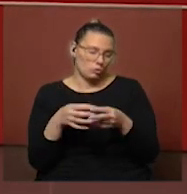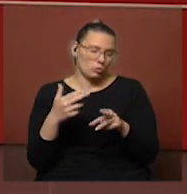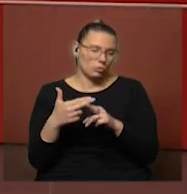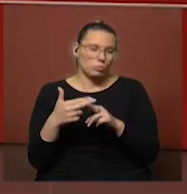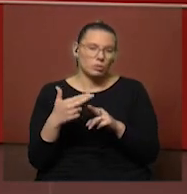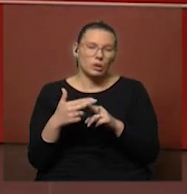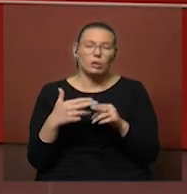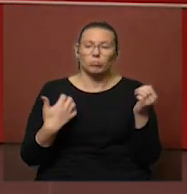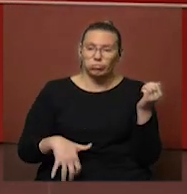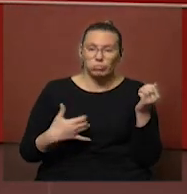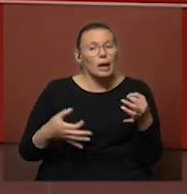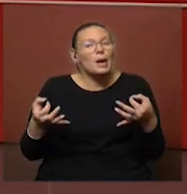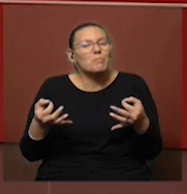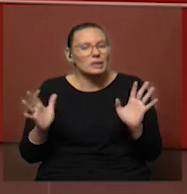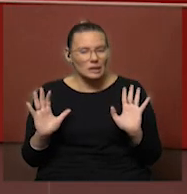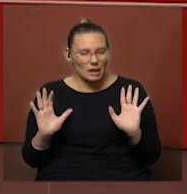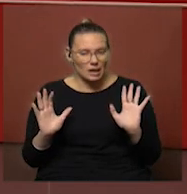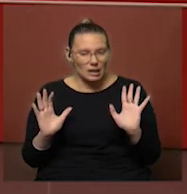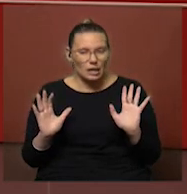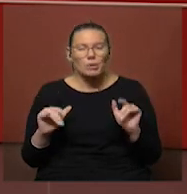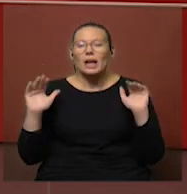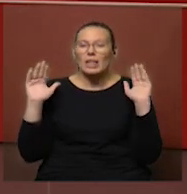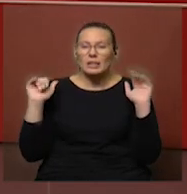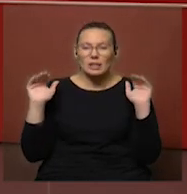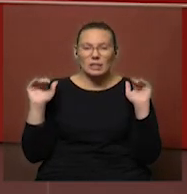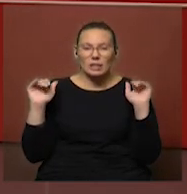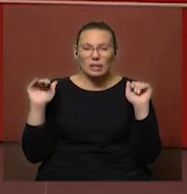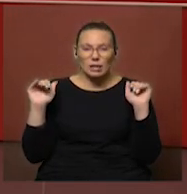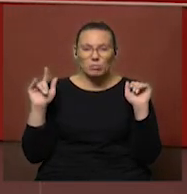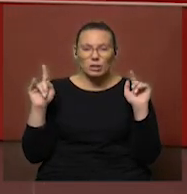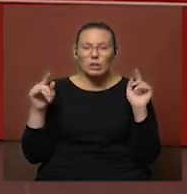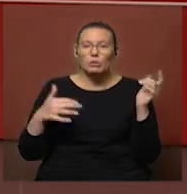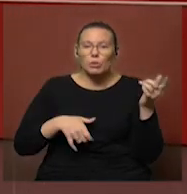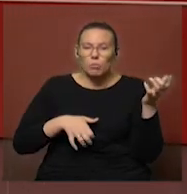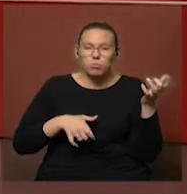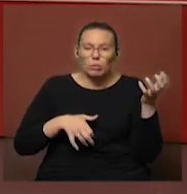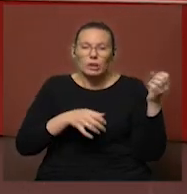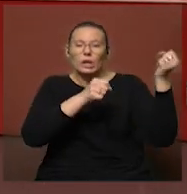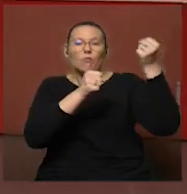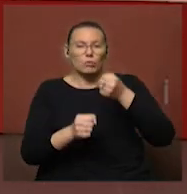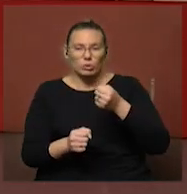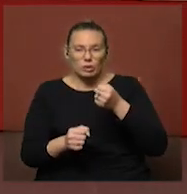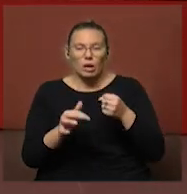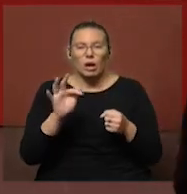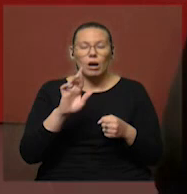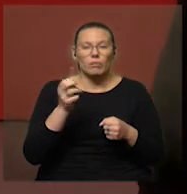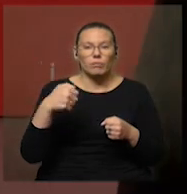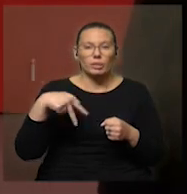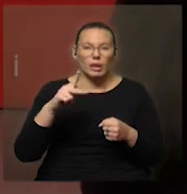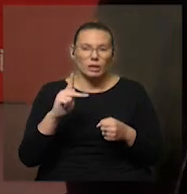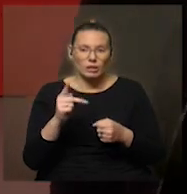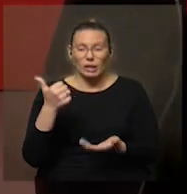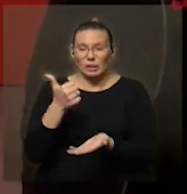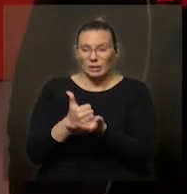Es un toque muy especial en el que van a despedir a su bajista y fundador, Frank, quien está